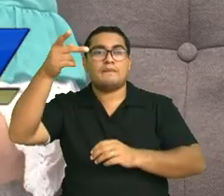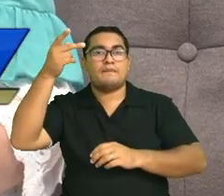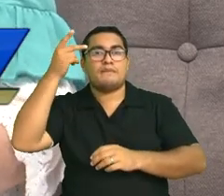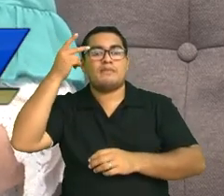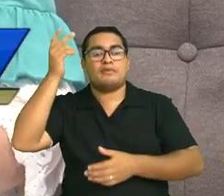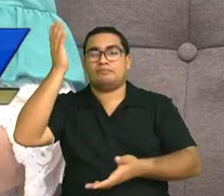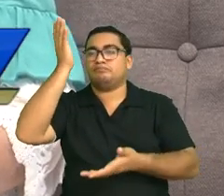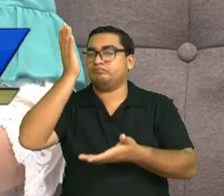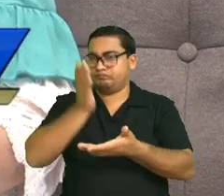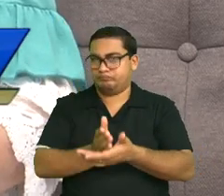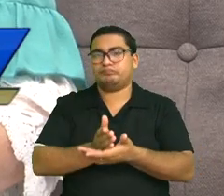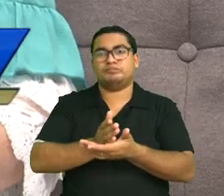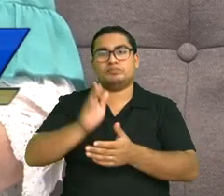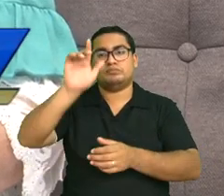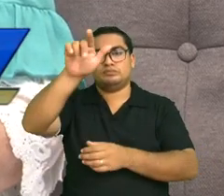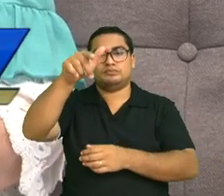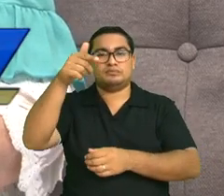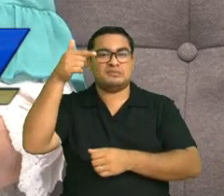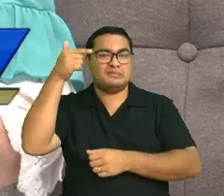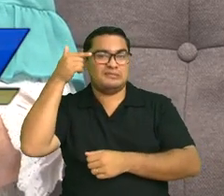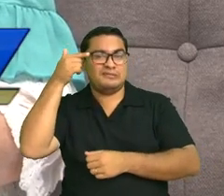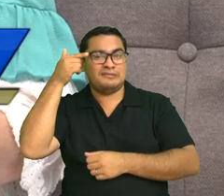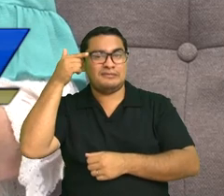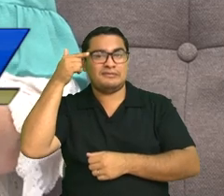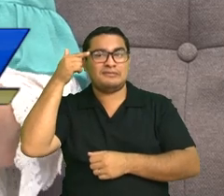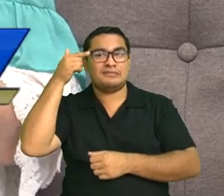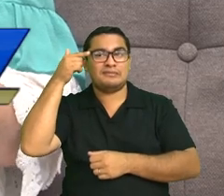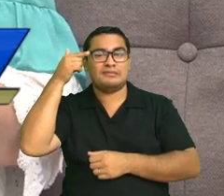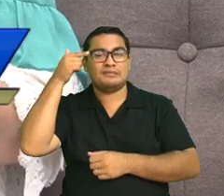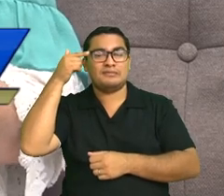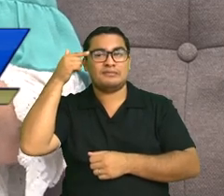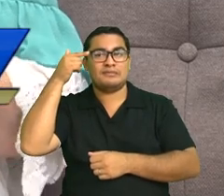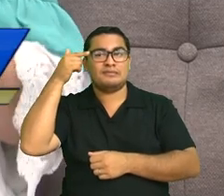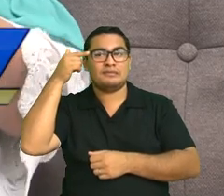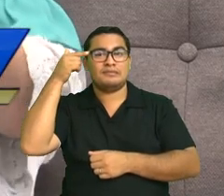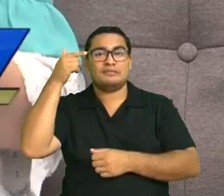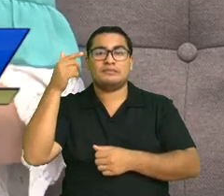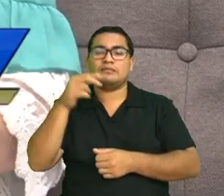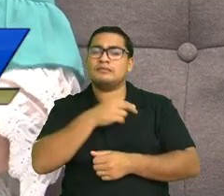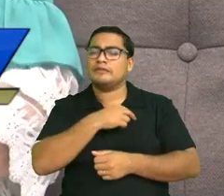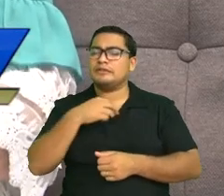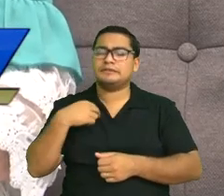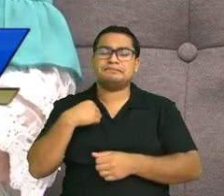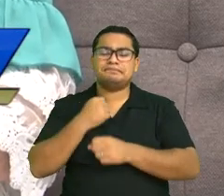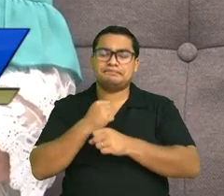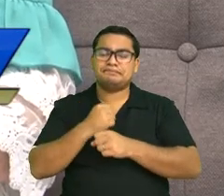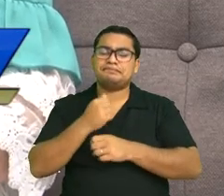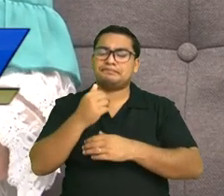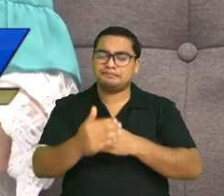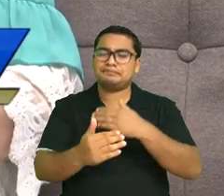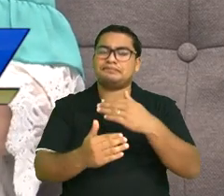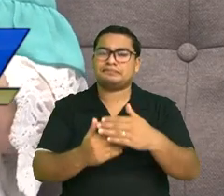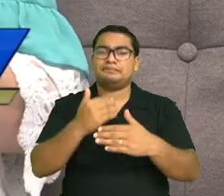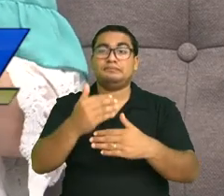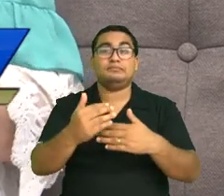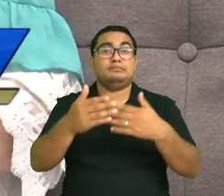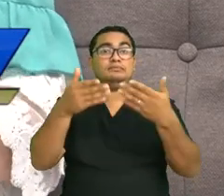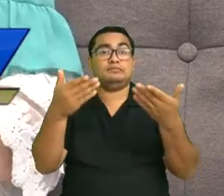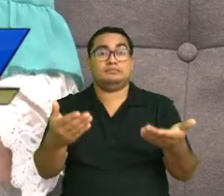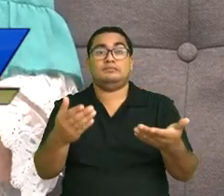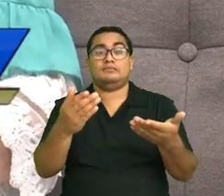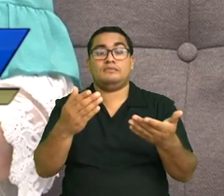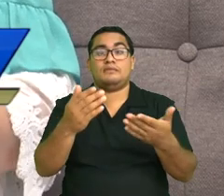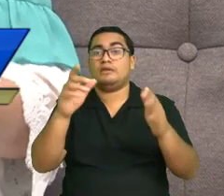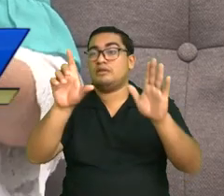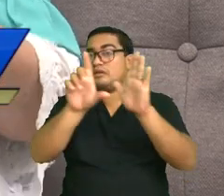que nuestro gobierno ha venido, digamos, desarrollando para que todo este marco